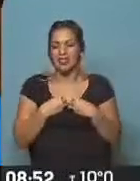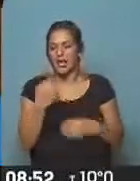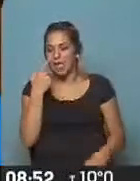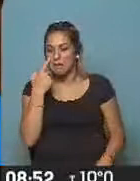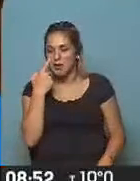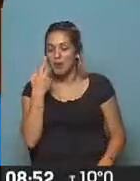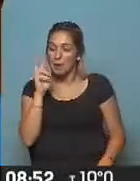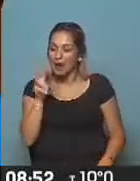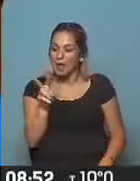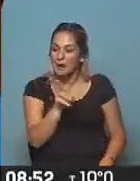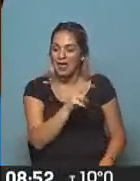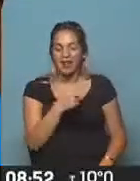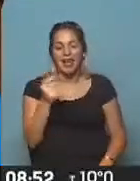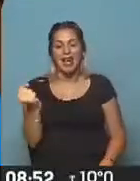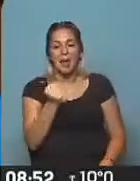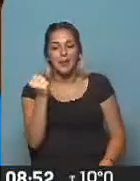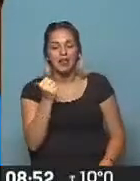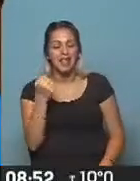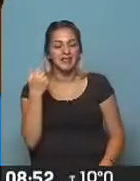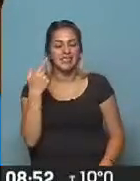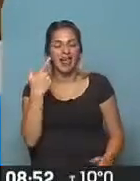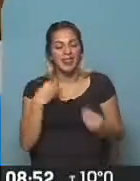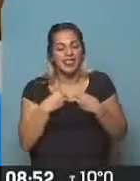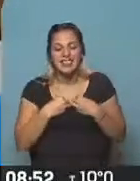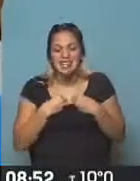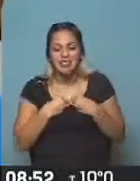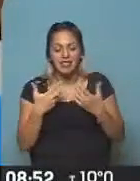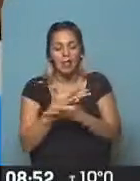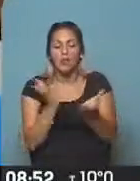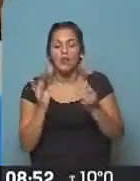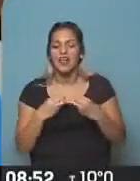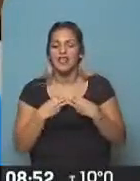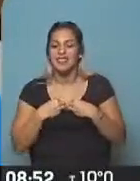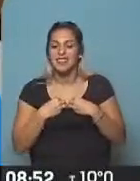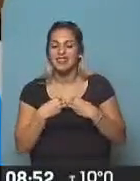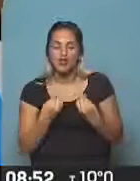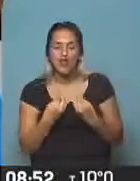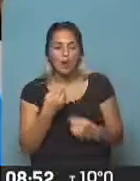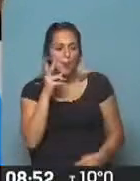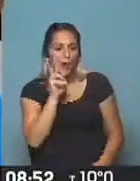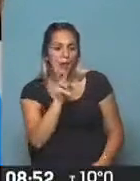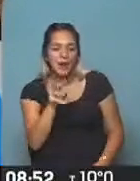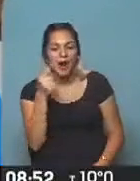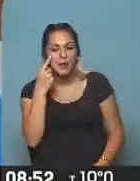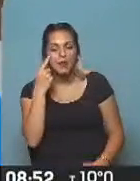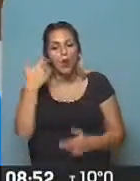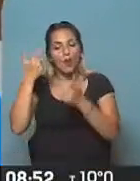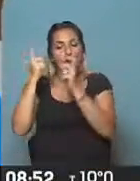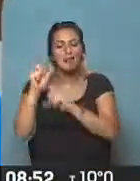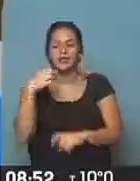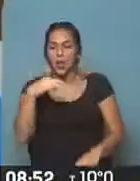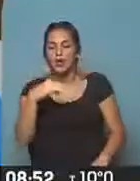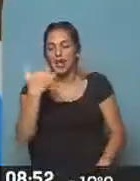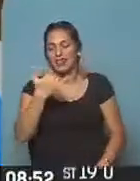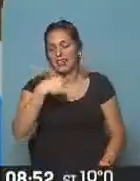rescatar también la importancia de vivir para el público la posibilidad de algo en vivo la experiencia única que tiene el